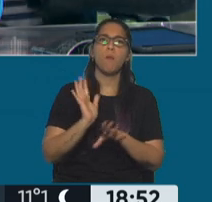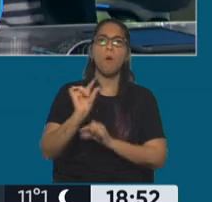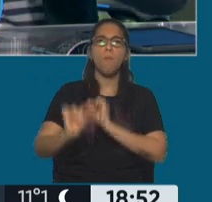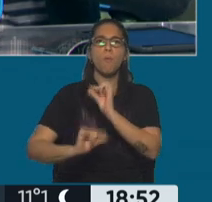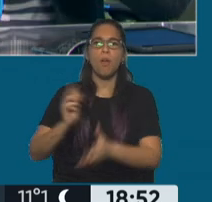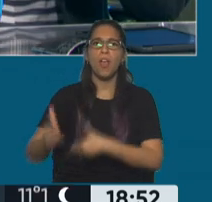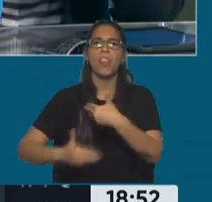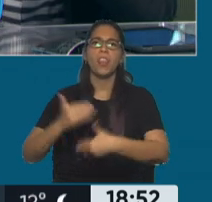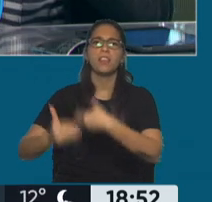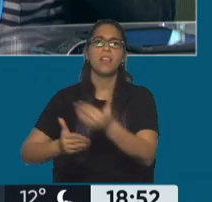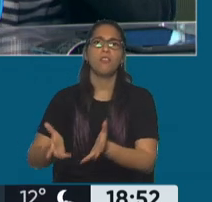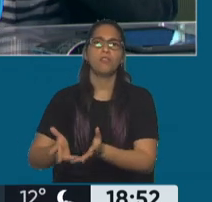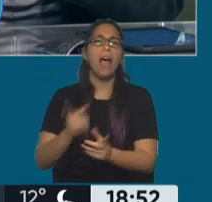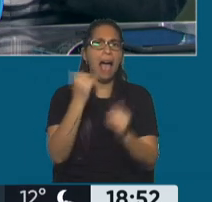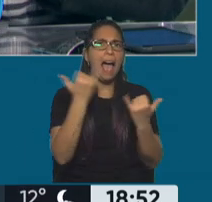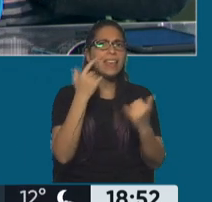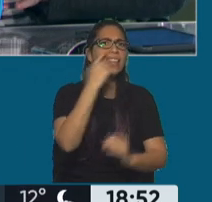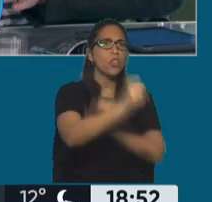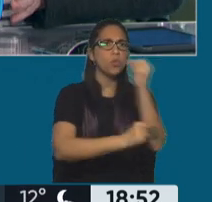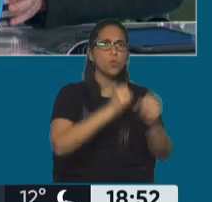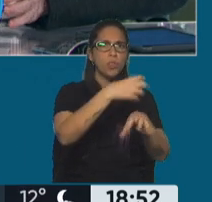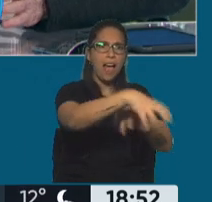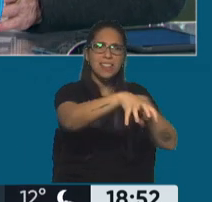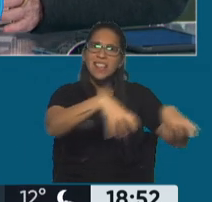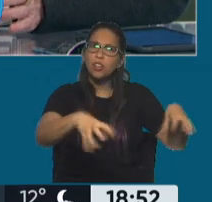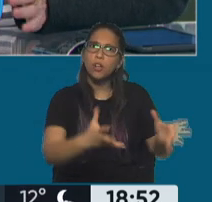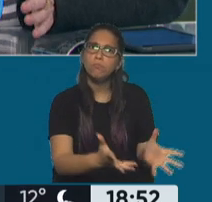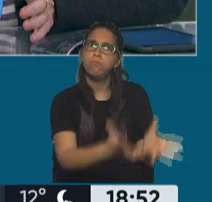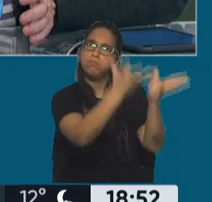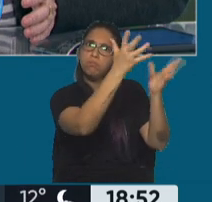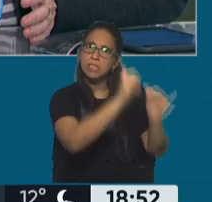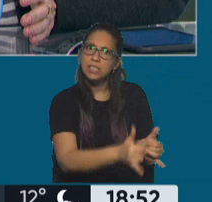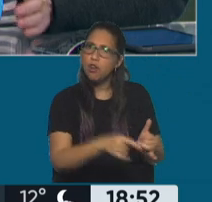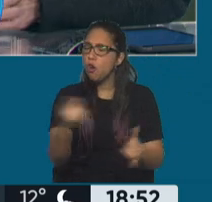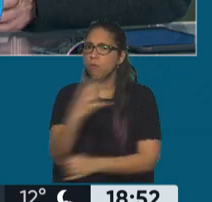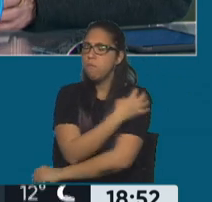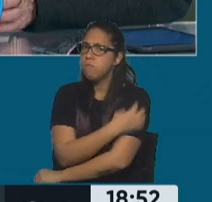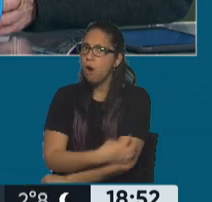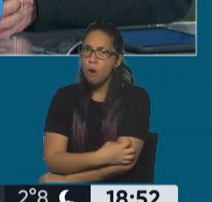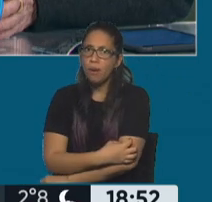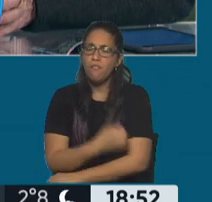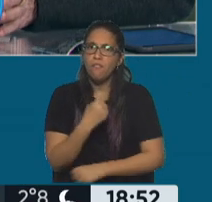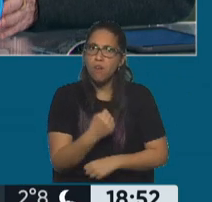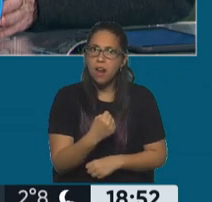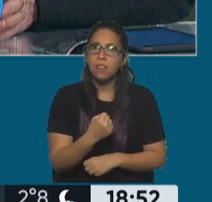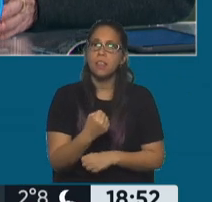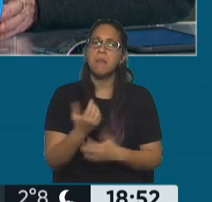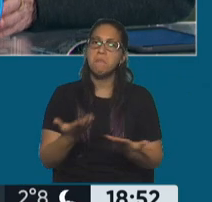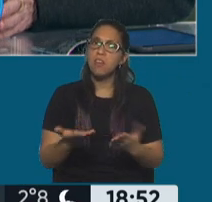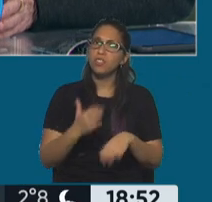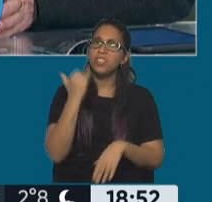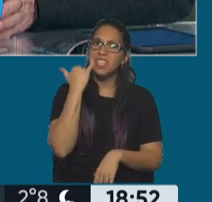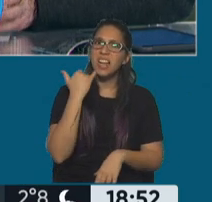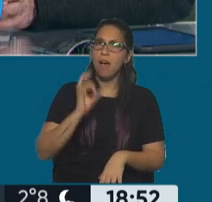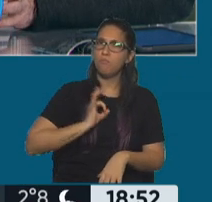desarrollo porque tiene sectores muy industrializados pero también otros de una enorme pobreza sin embargo desde hace